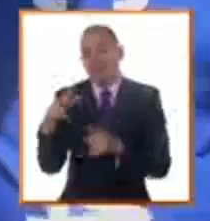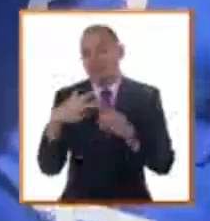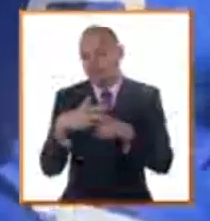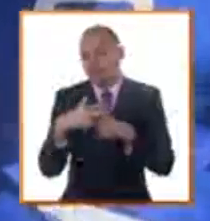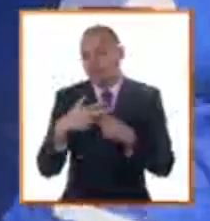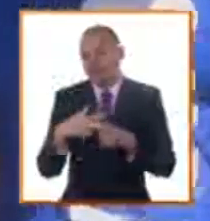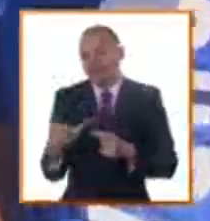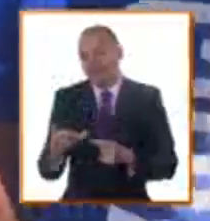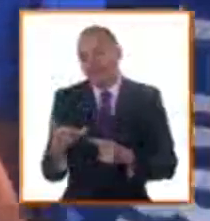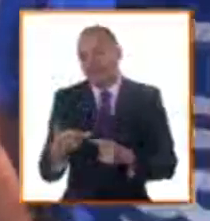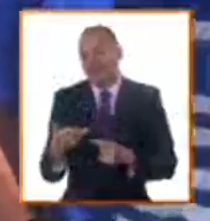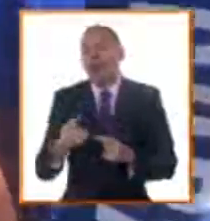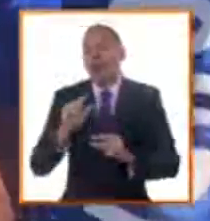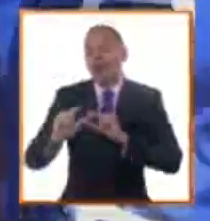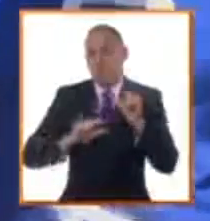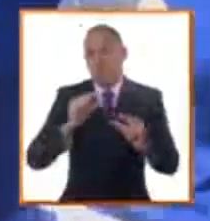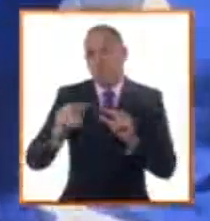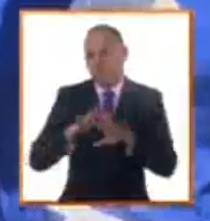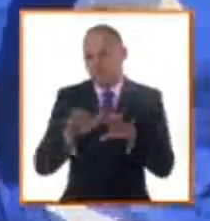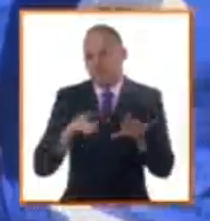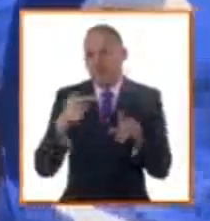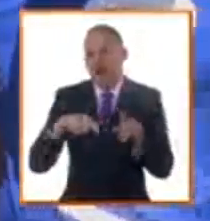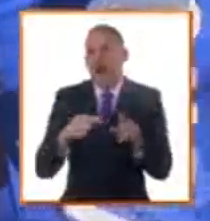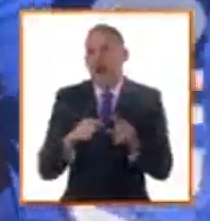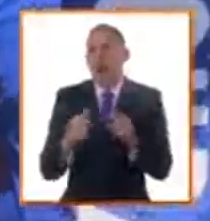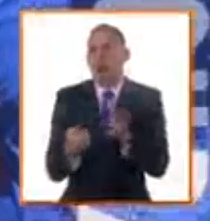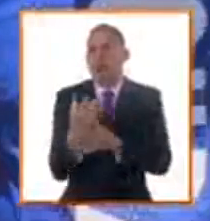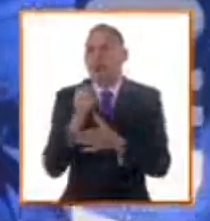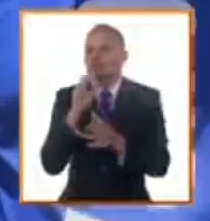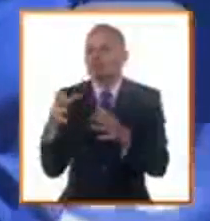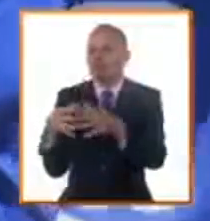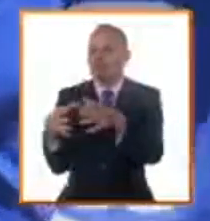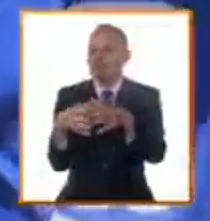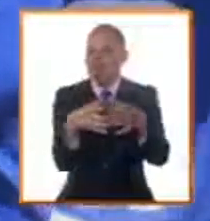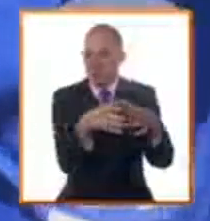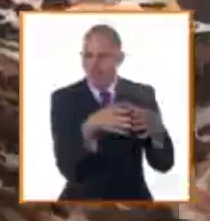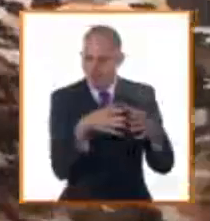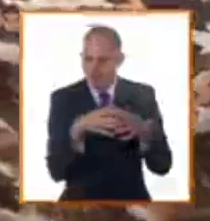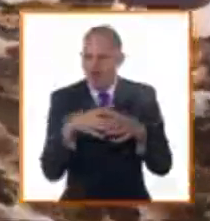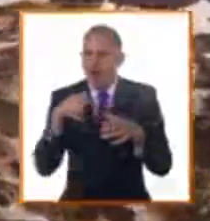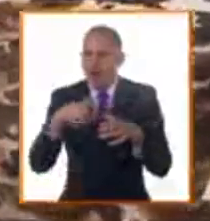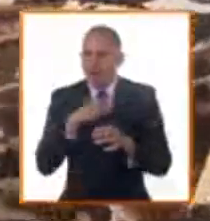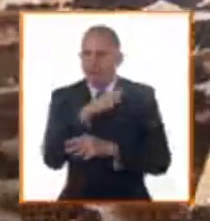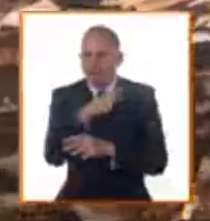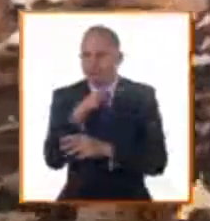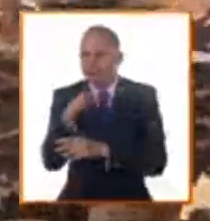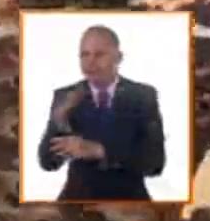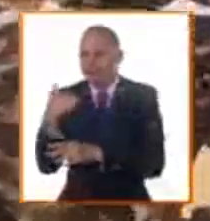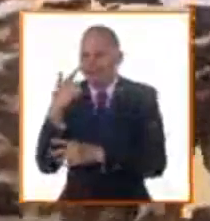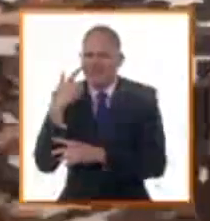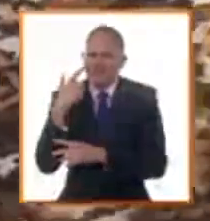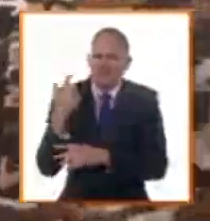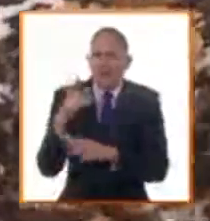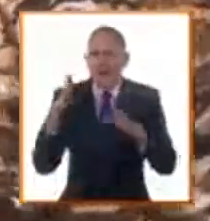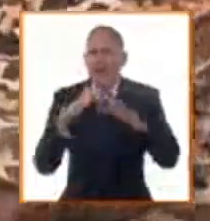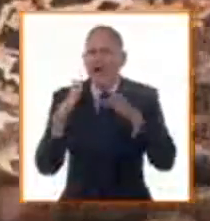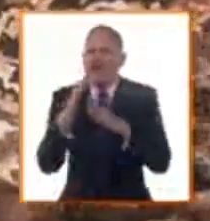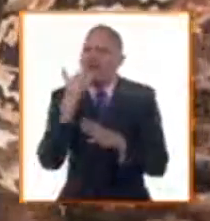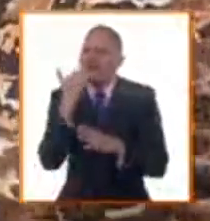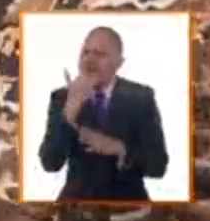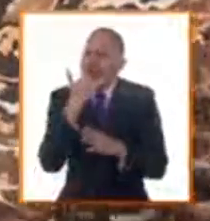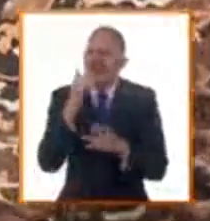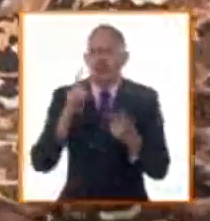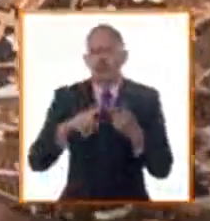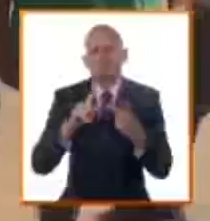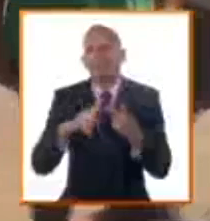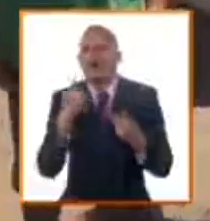las subcomisiones creadas por el Grupo Temporal de Trabajo Provincial cuantifican los daños con prioridad en el fondo habitacional, la agricultura y